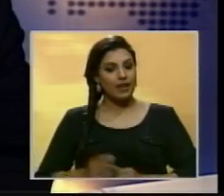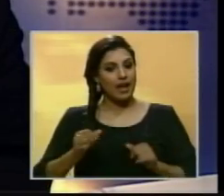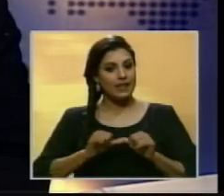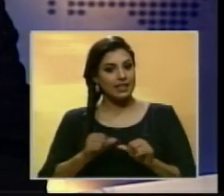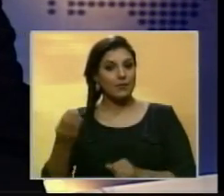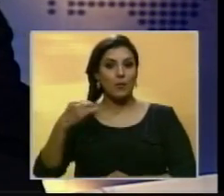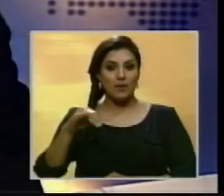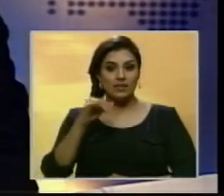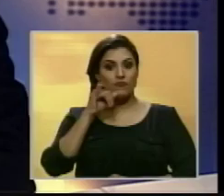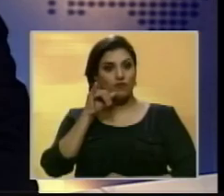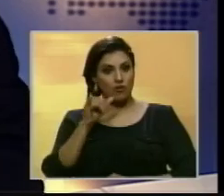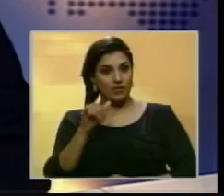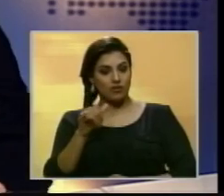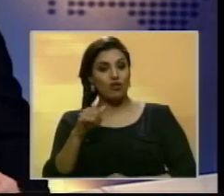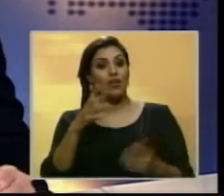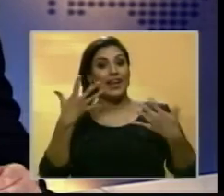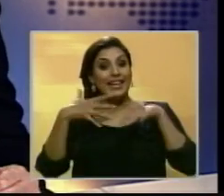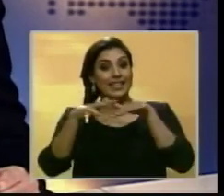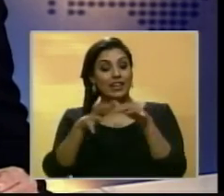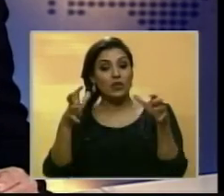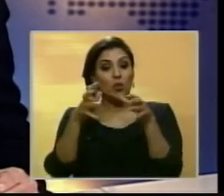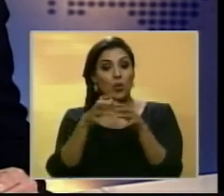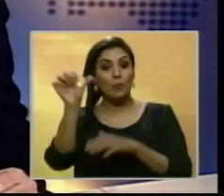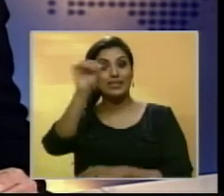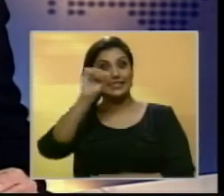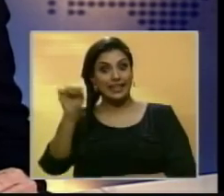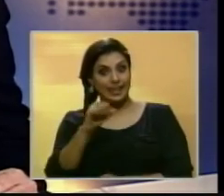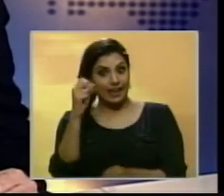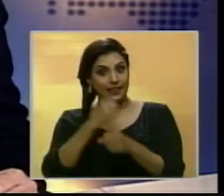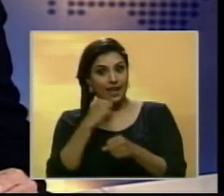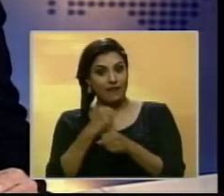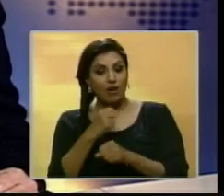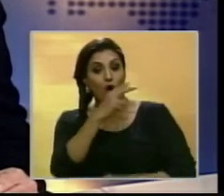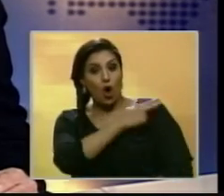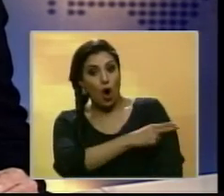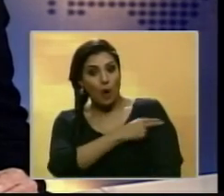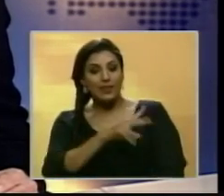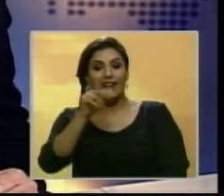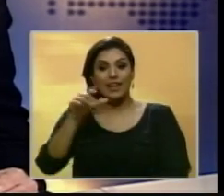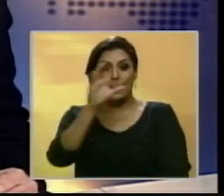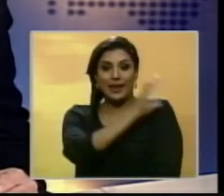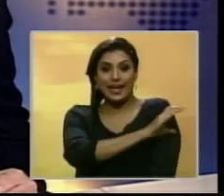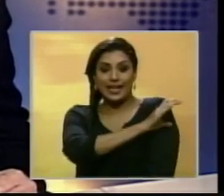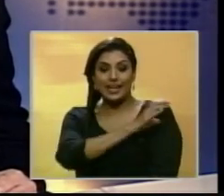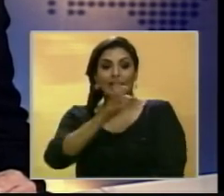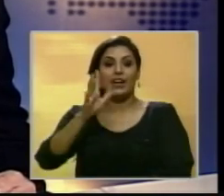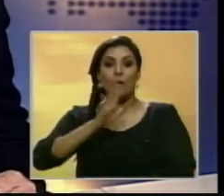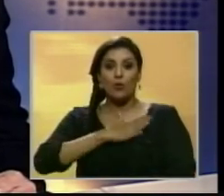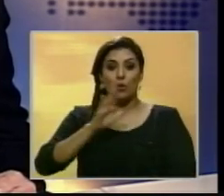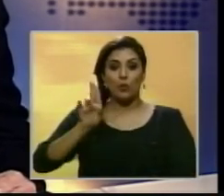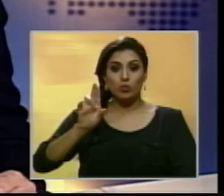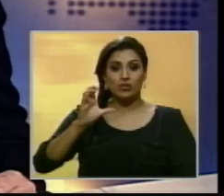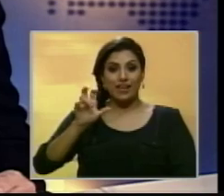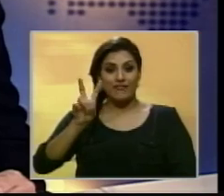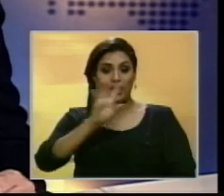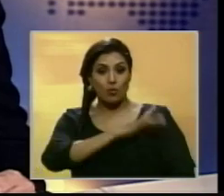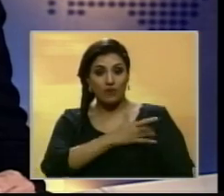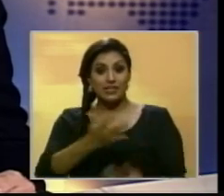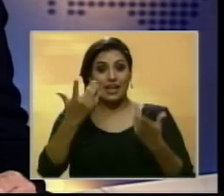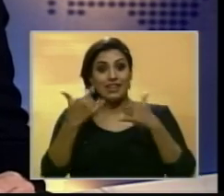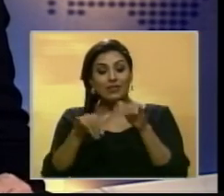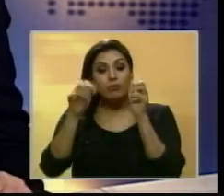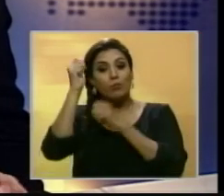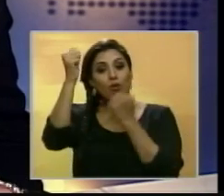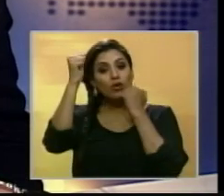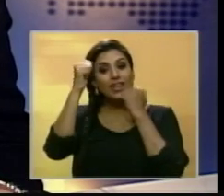Amigos, continuamos con las informaciones. Integrantes del Sindicato de Trabajadores de Hospitales y Clínicas del Hospital Universitario de Caracas protestaron frente a